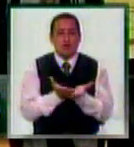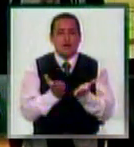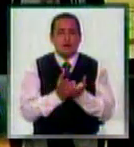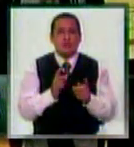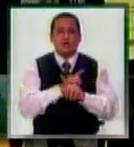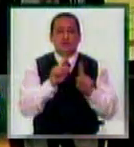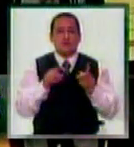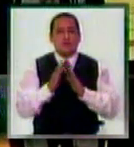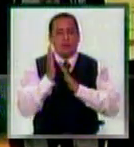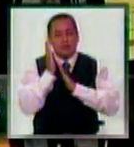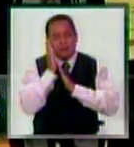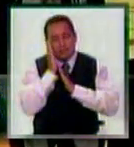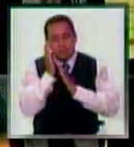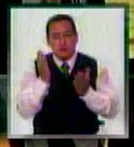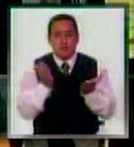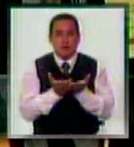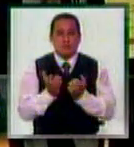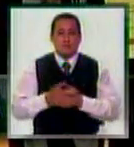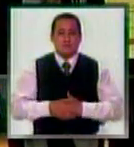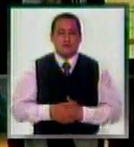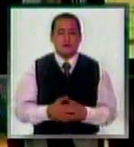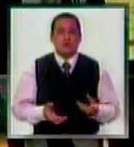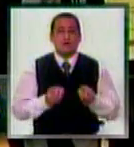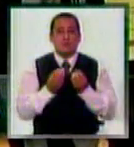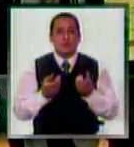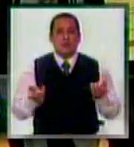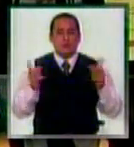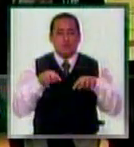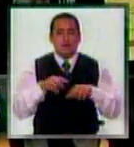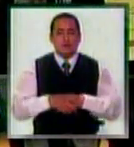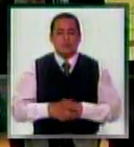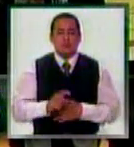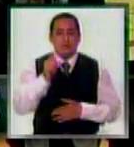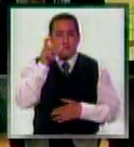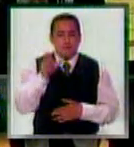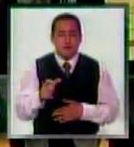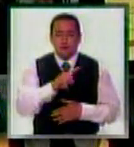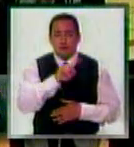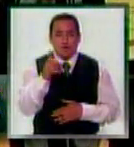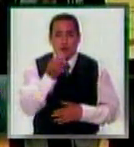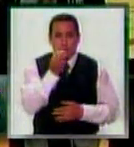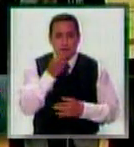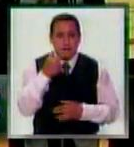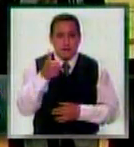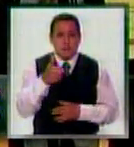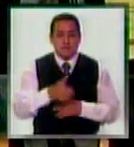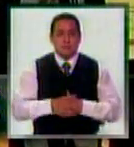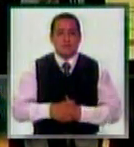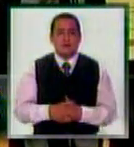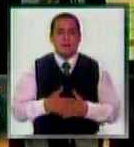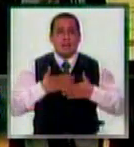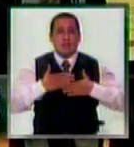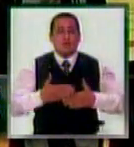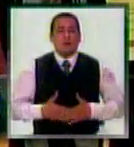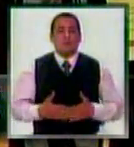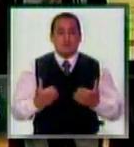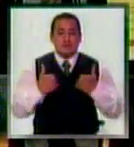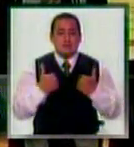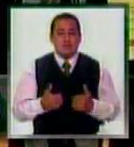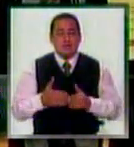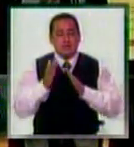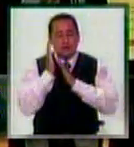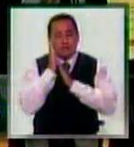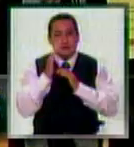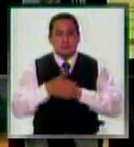y no se va a dormir en el colegio. Porque cuando uno no está bien alimentado, el cuerpo tiende a